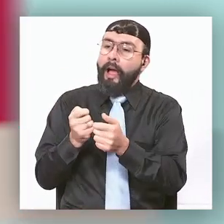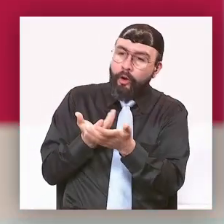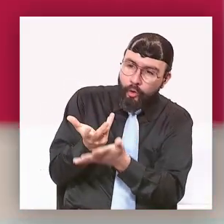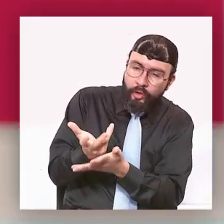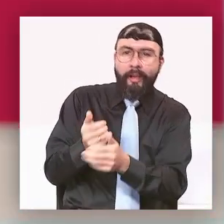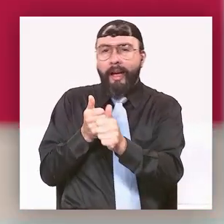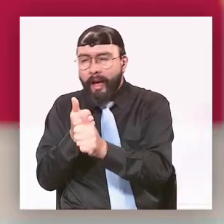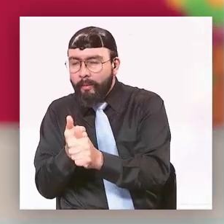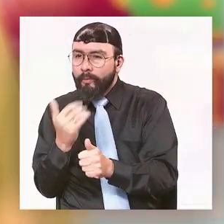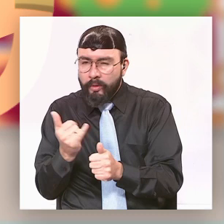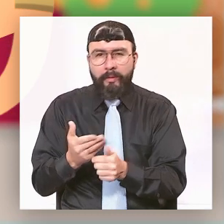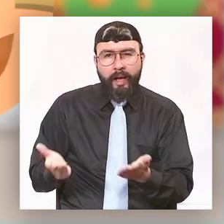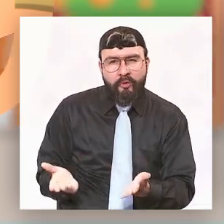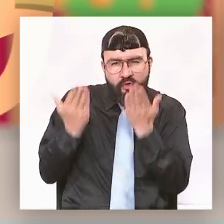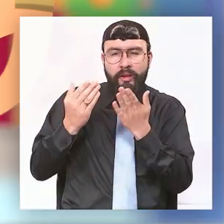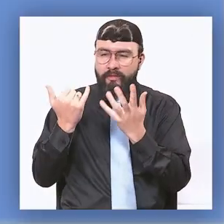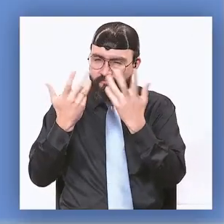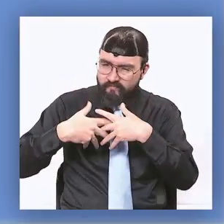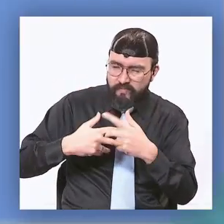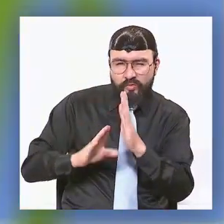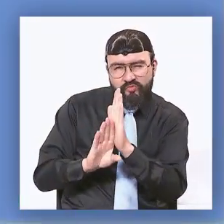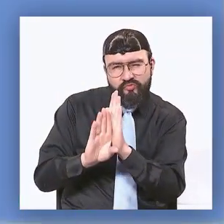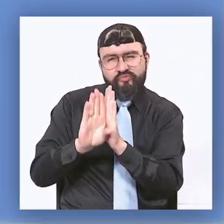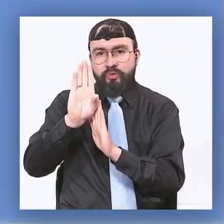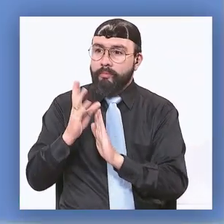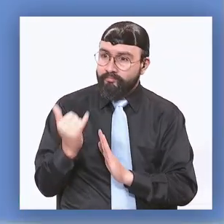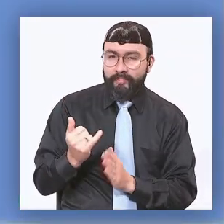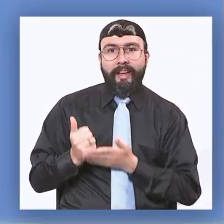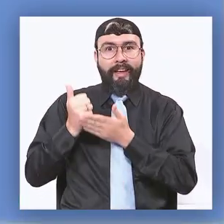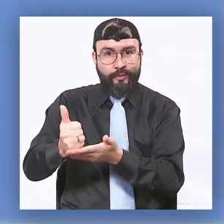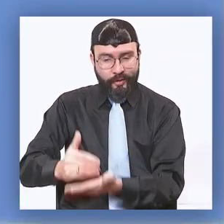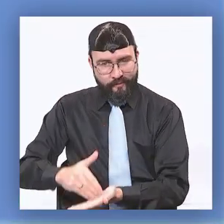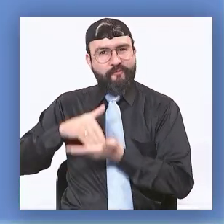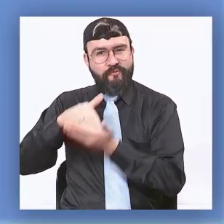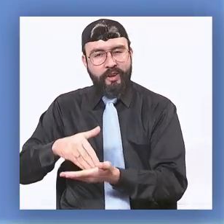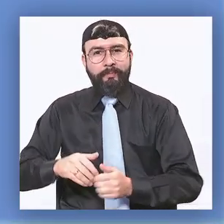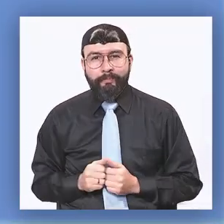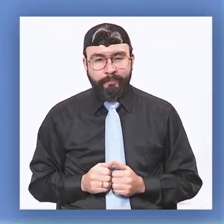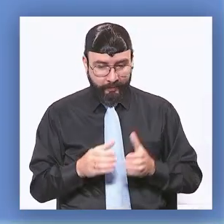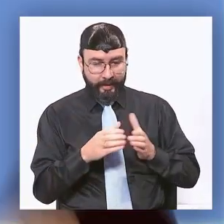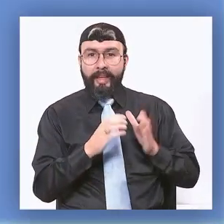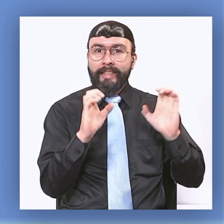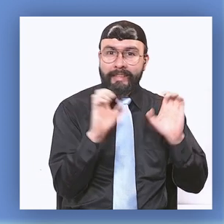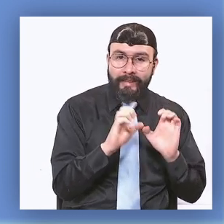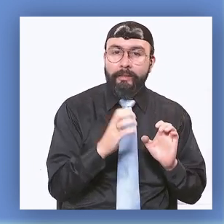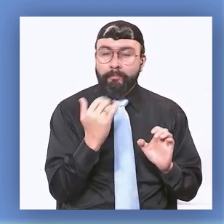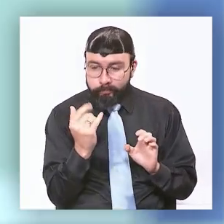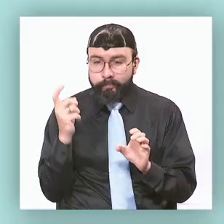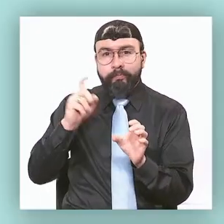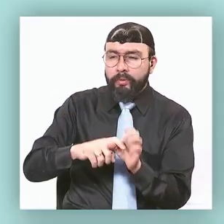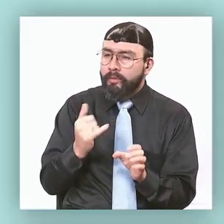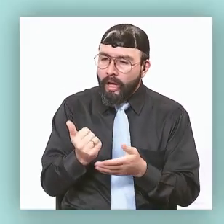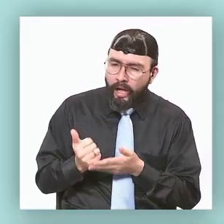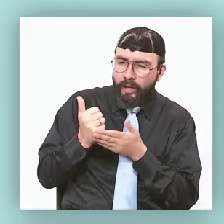con el fin de mejorar la competencia y productividad de sus negocios, logrando así su fortalecimiento. La Cámara asume el